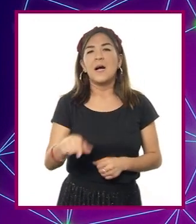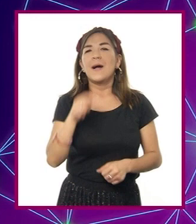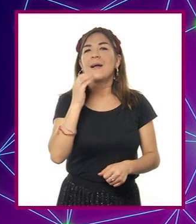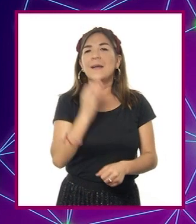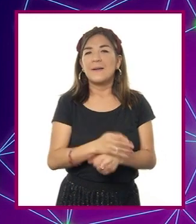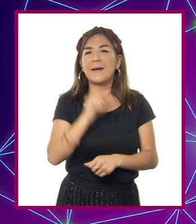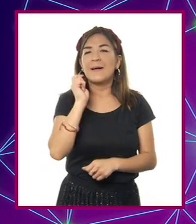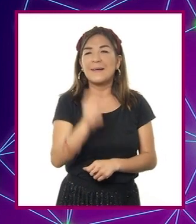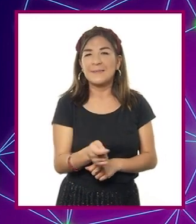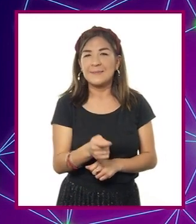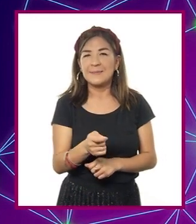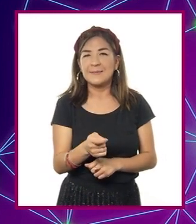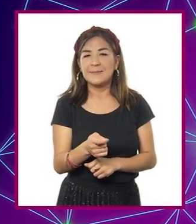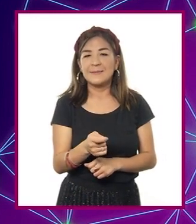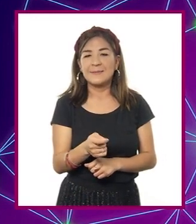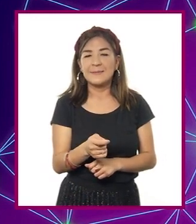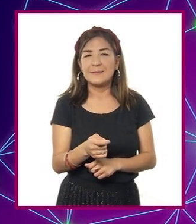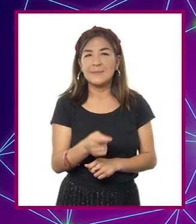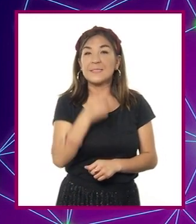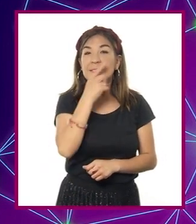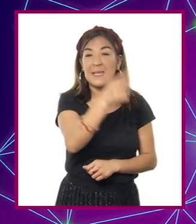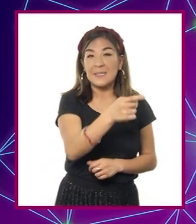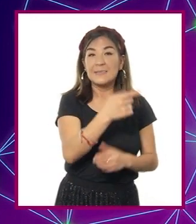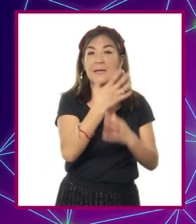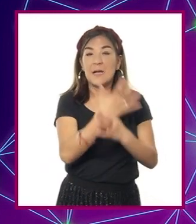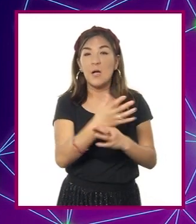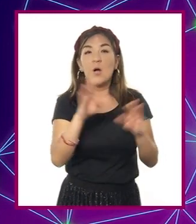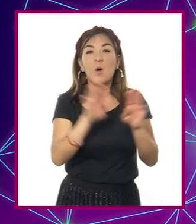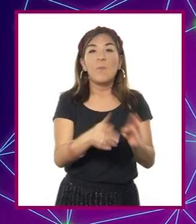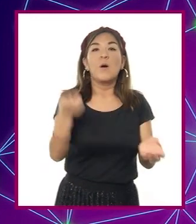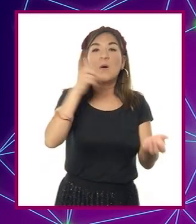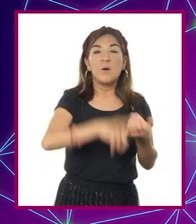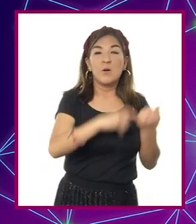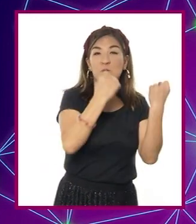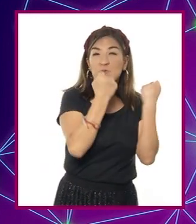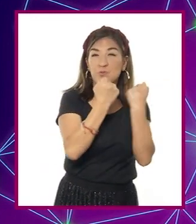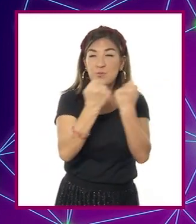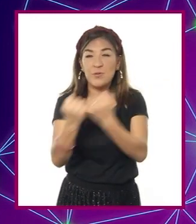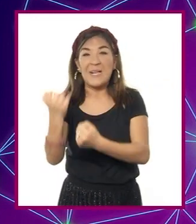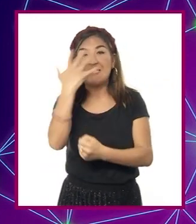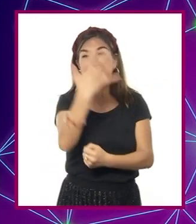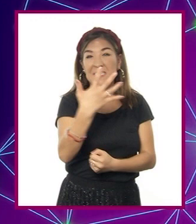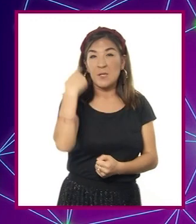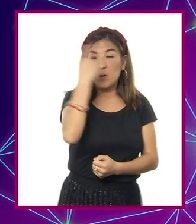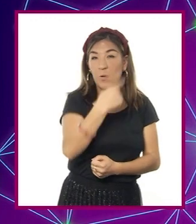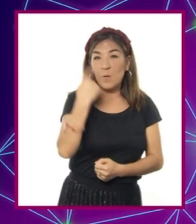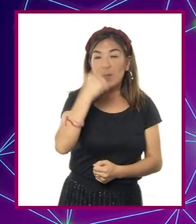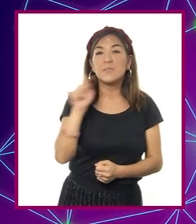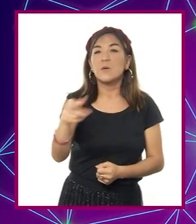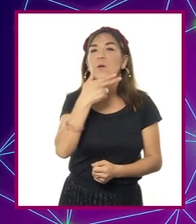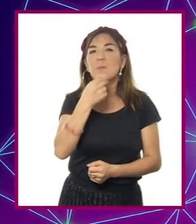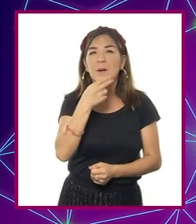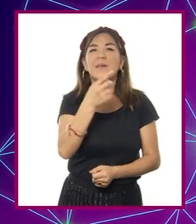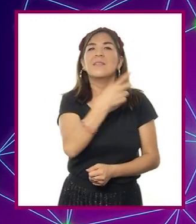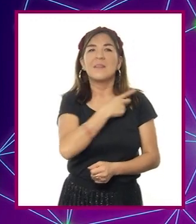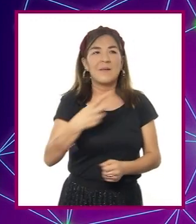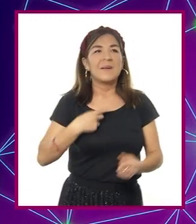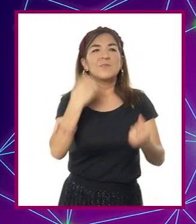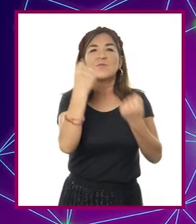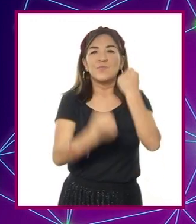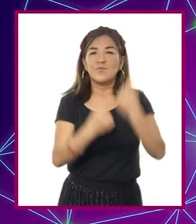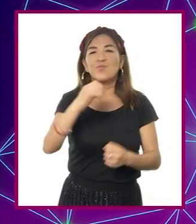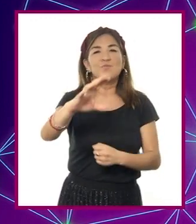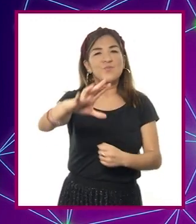coordenada indica que, para realizar el recorrido en 5 horas, Juan debe conducir a